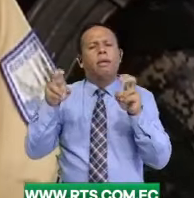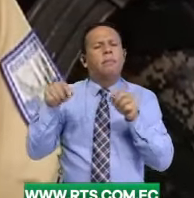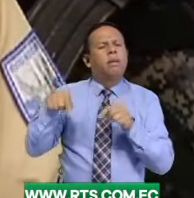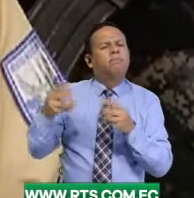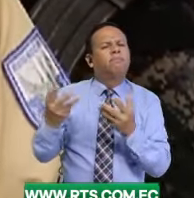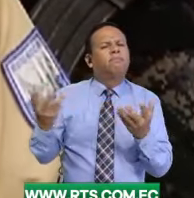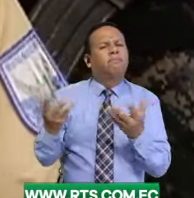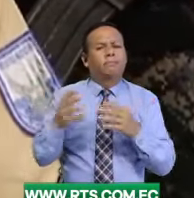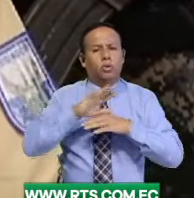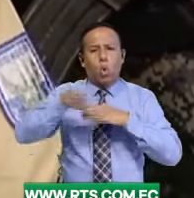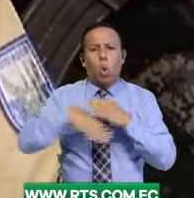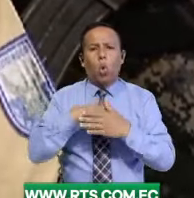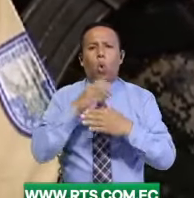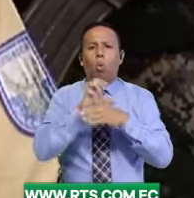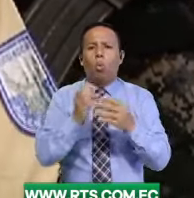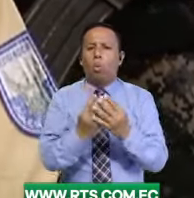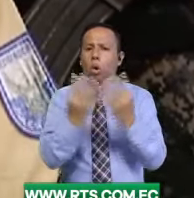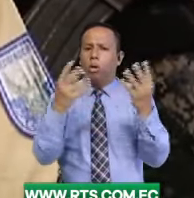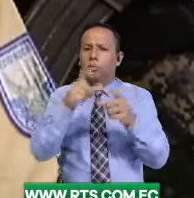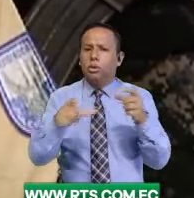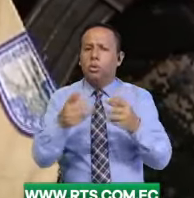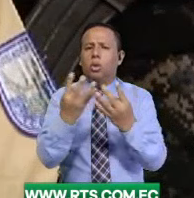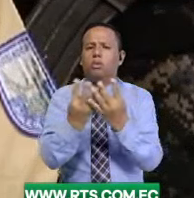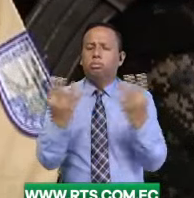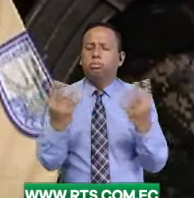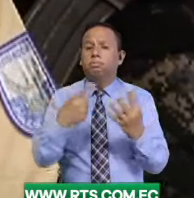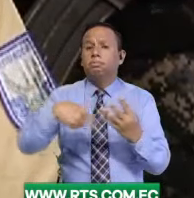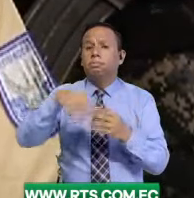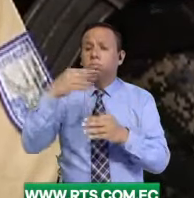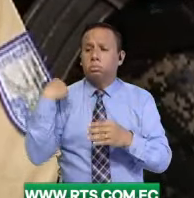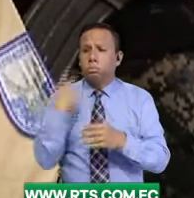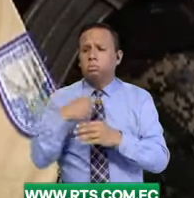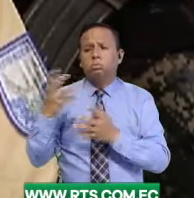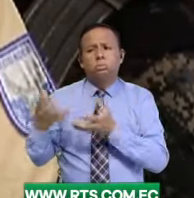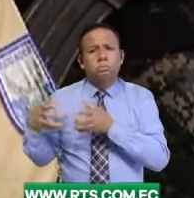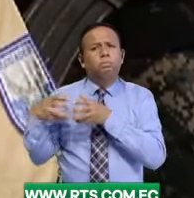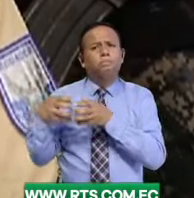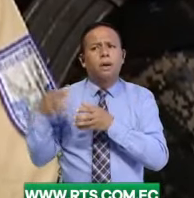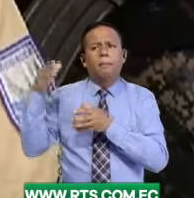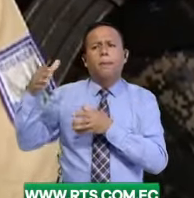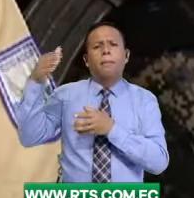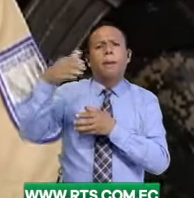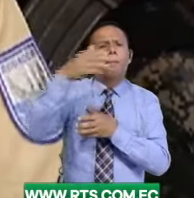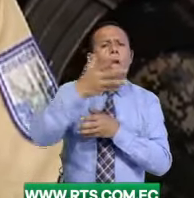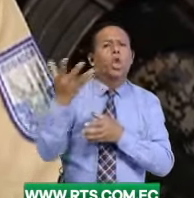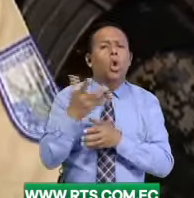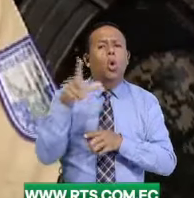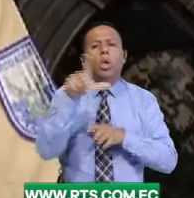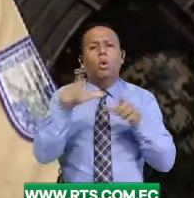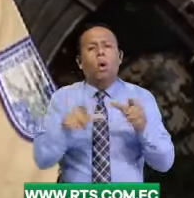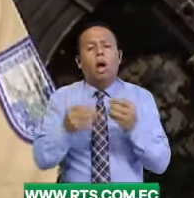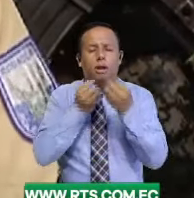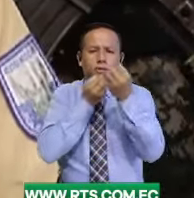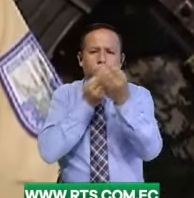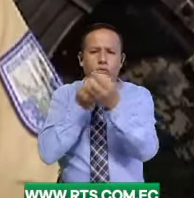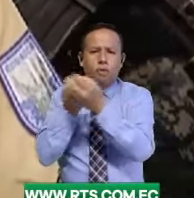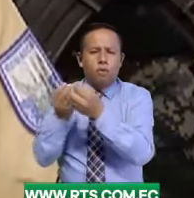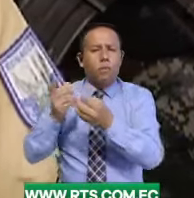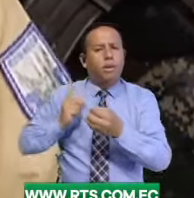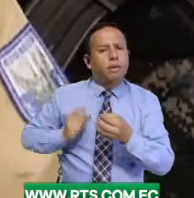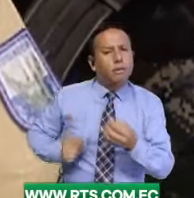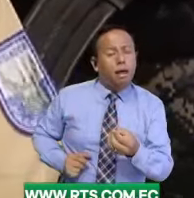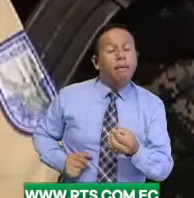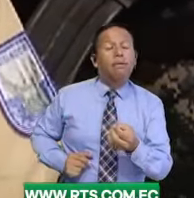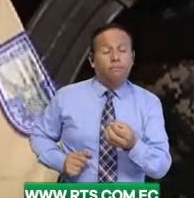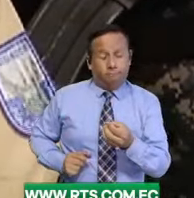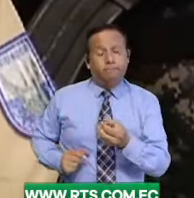la sociedad ecuatoriana los diferentes operativos desarrollados por la Policía Nacional en relación a la intervención de